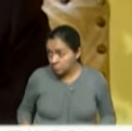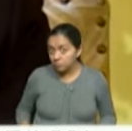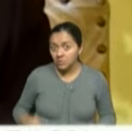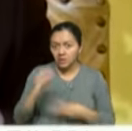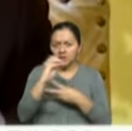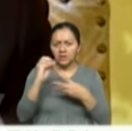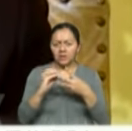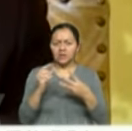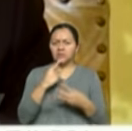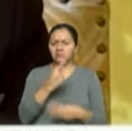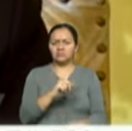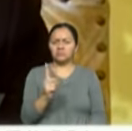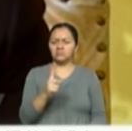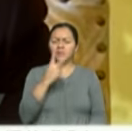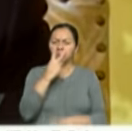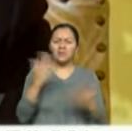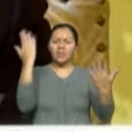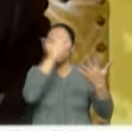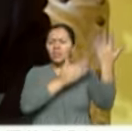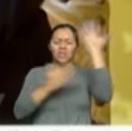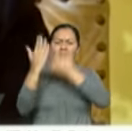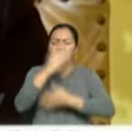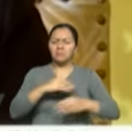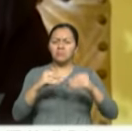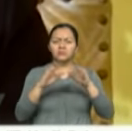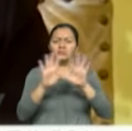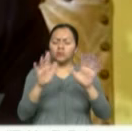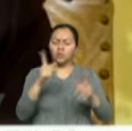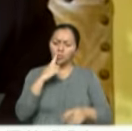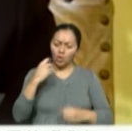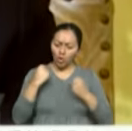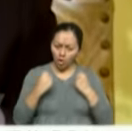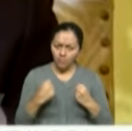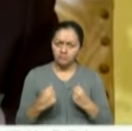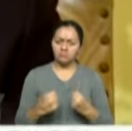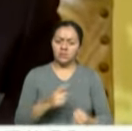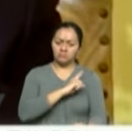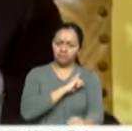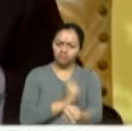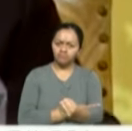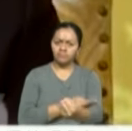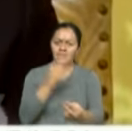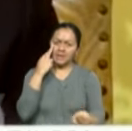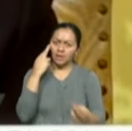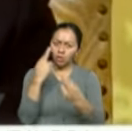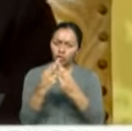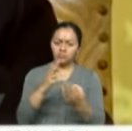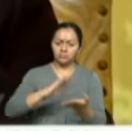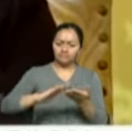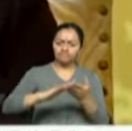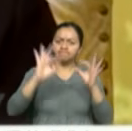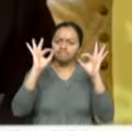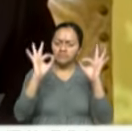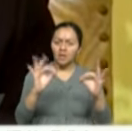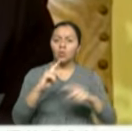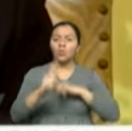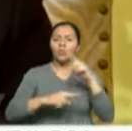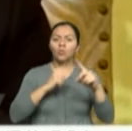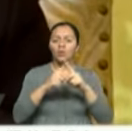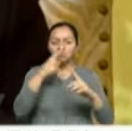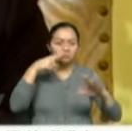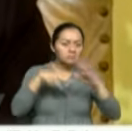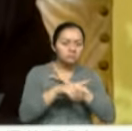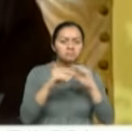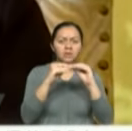voy a mentir ni un solo voto, a nadie engaña con esa cosa. Tenga hombría de bien, reconozca su error y pida disculpas y deje de meterse